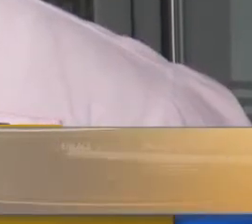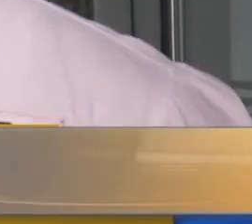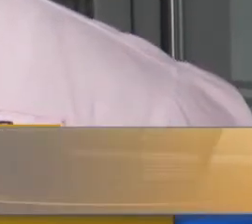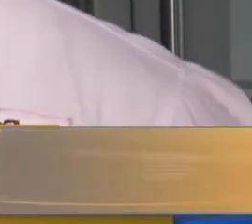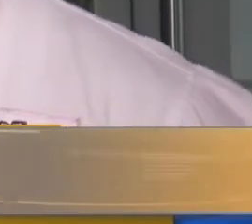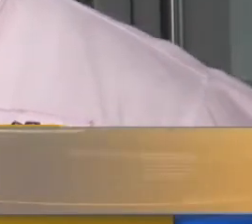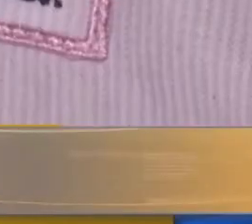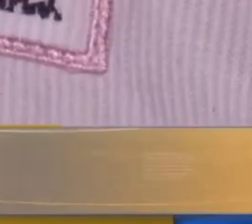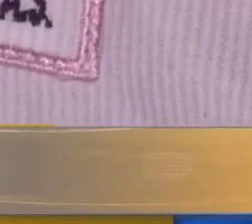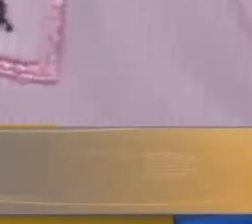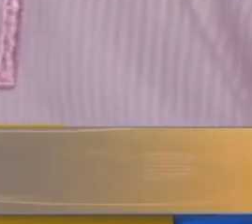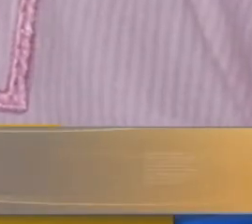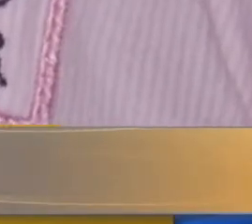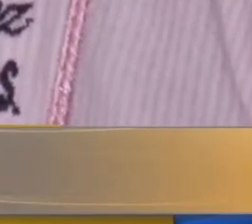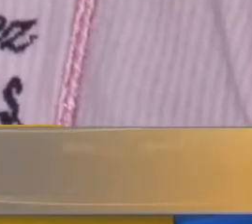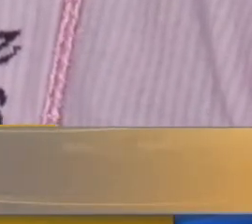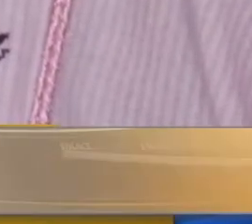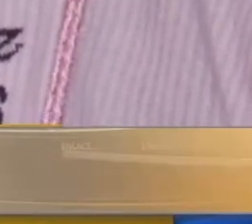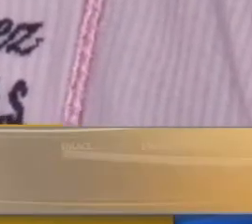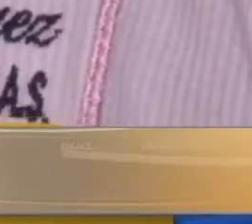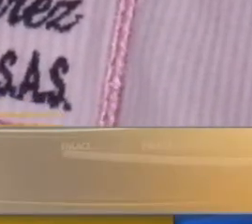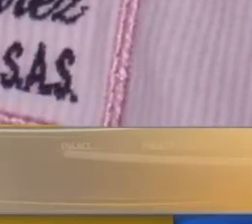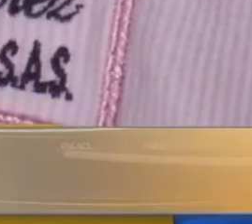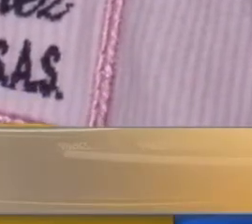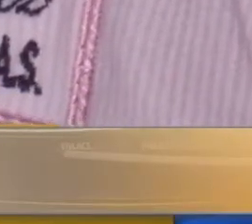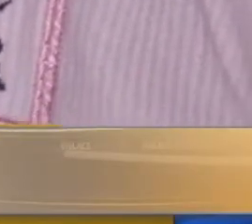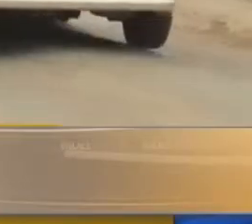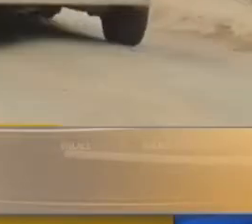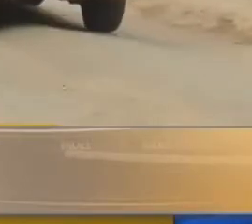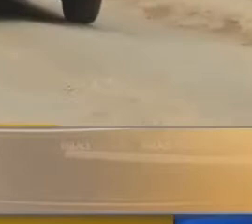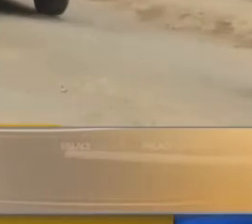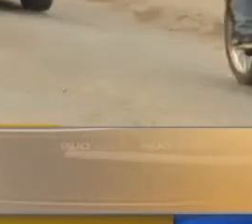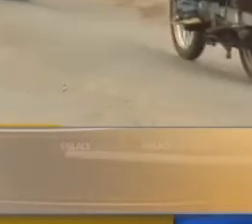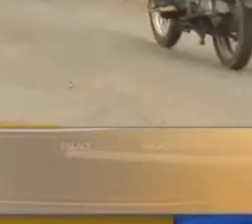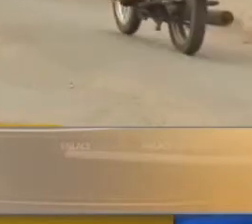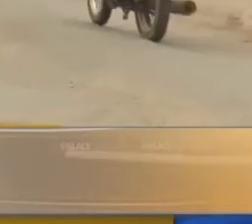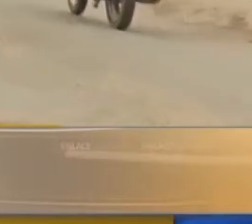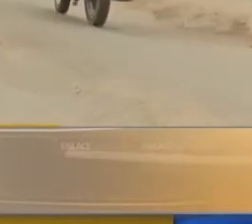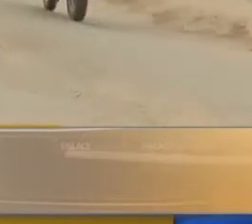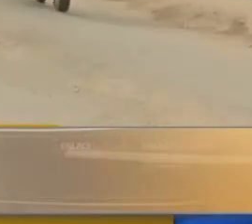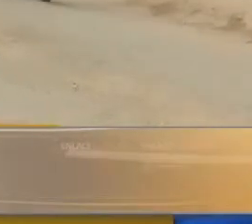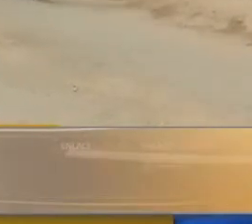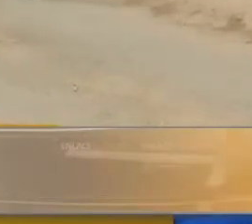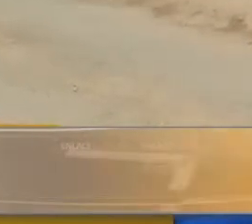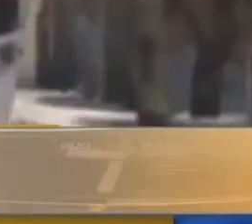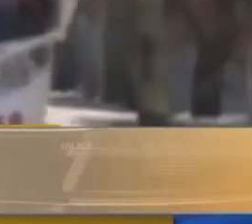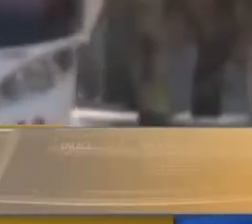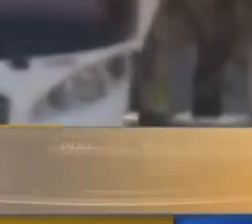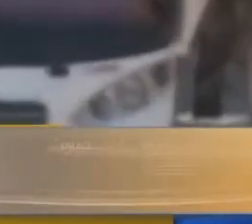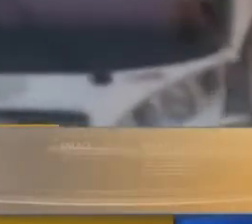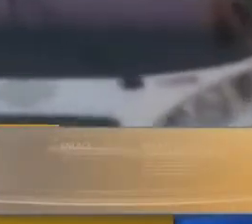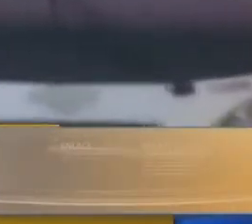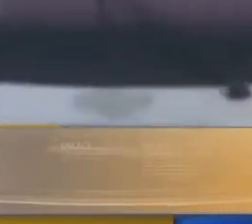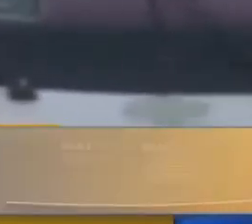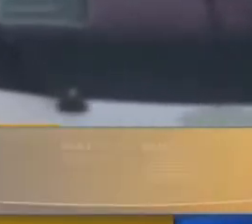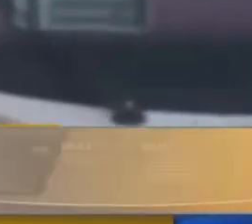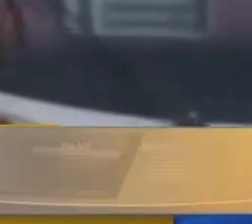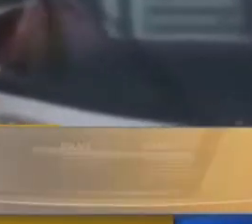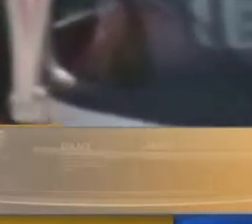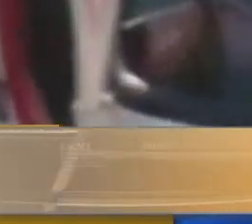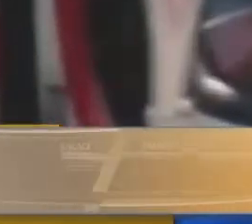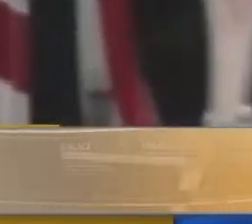Contratista del corregimiento El Llanito aseguró a Enlace Noticias que por no entregar dádivas a una asociación en ese sector rural de Barranca Bermeja es objeto de retaliaciones,